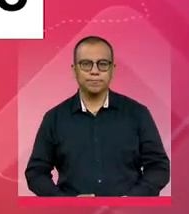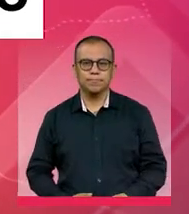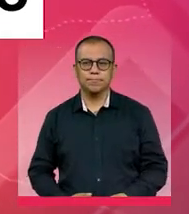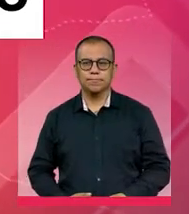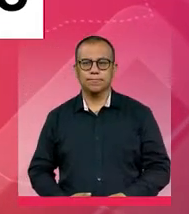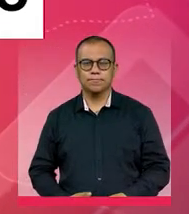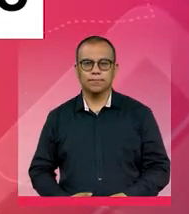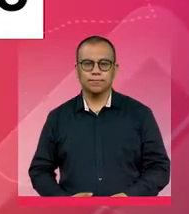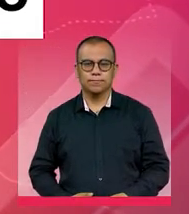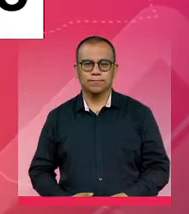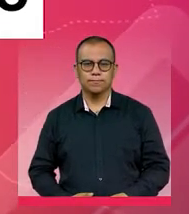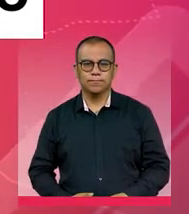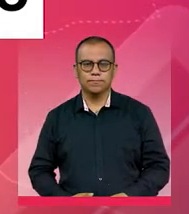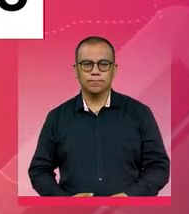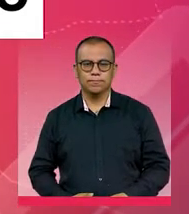niños punto gov puntocom